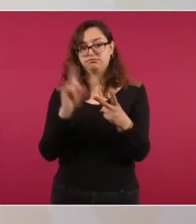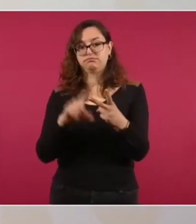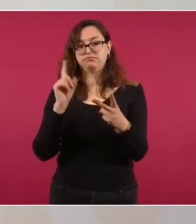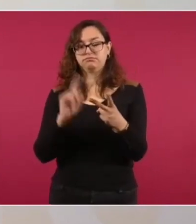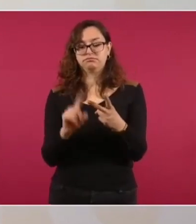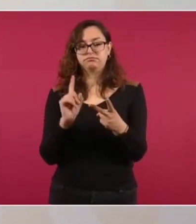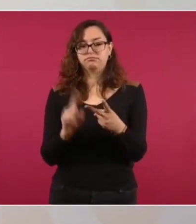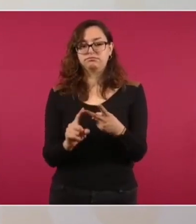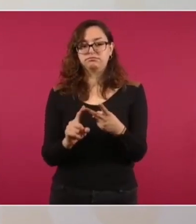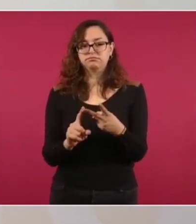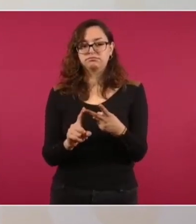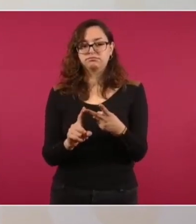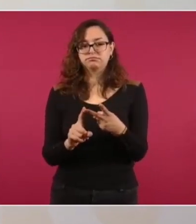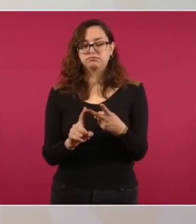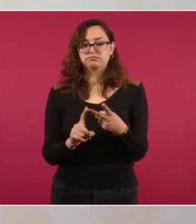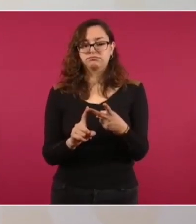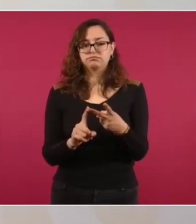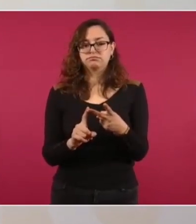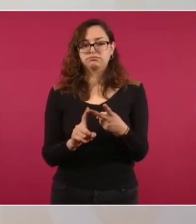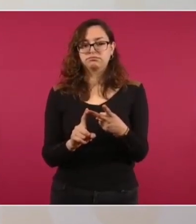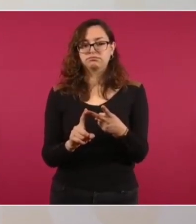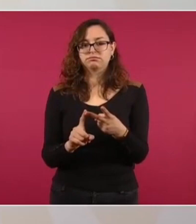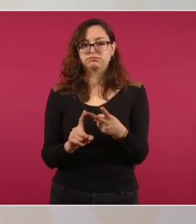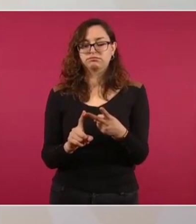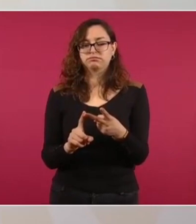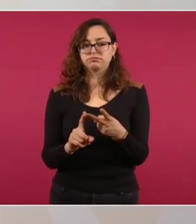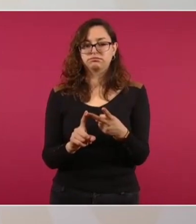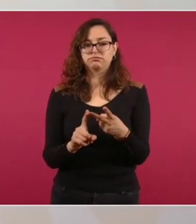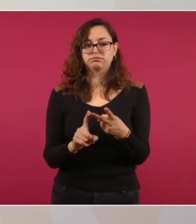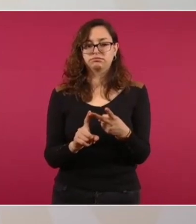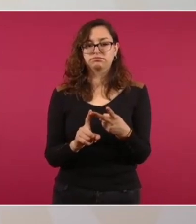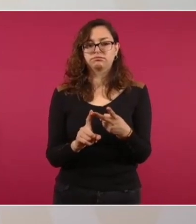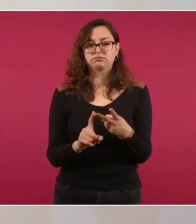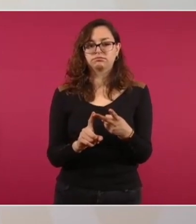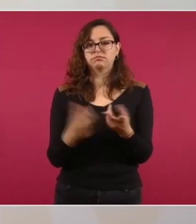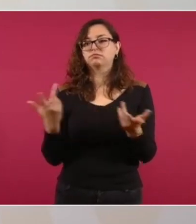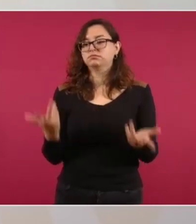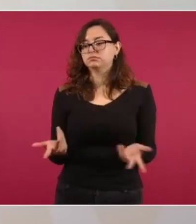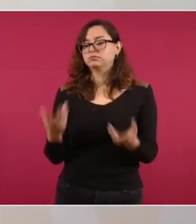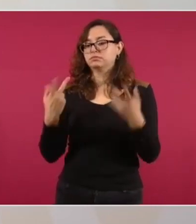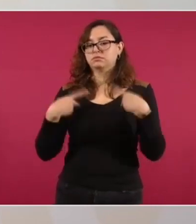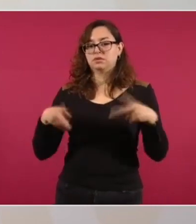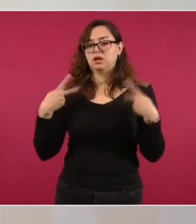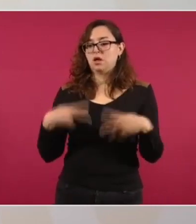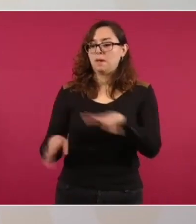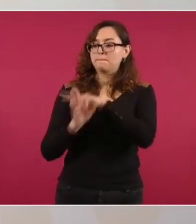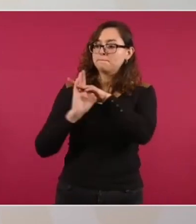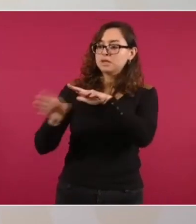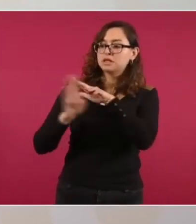fue para poner casas en la frontera en defensa de migrantes,